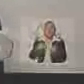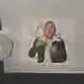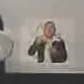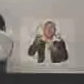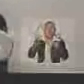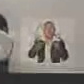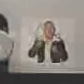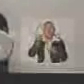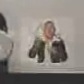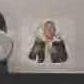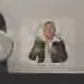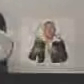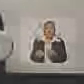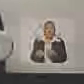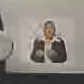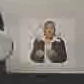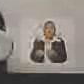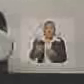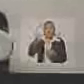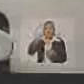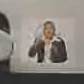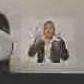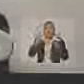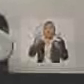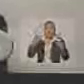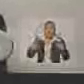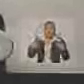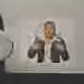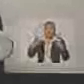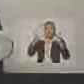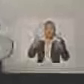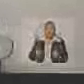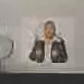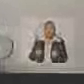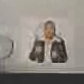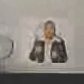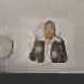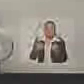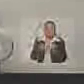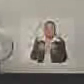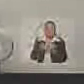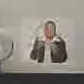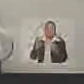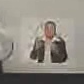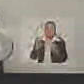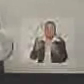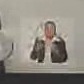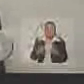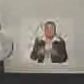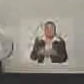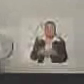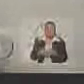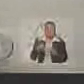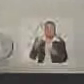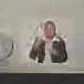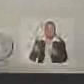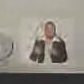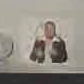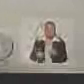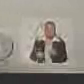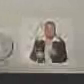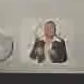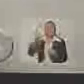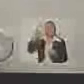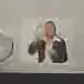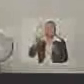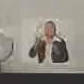los talleres de prevención del delito. Nosotros lo hicimos cuando yo tuve la oportunidad de gobernar, y una amplia